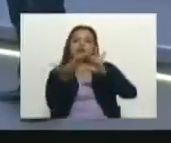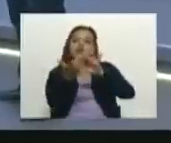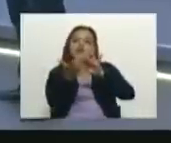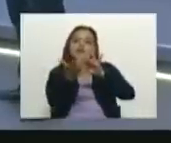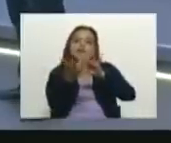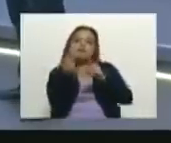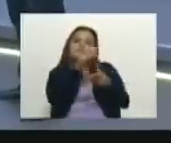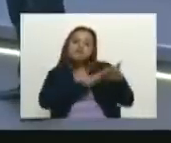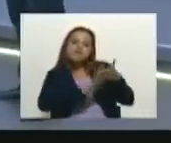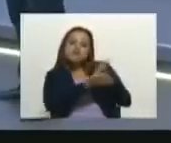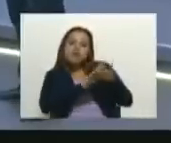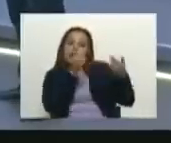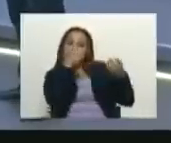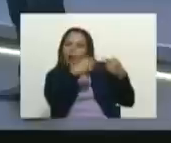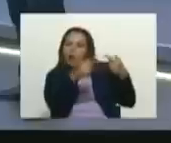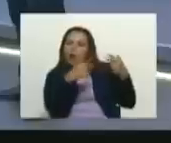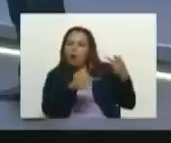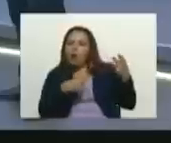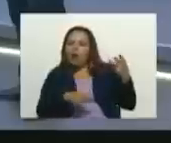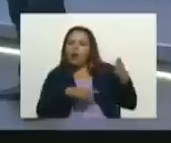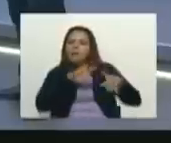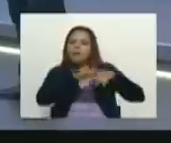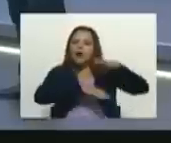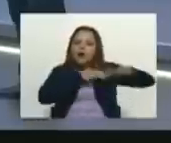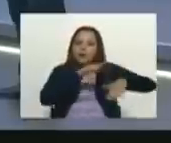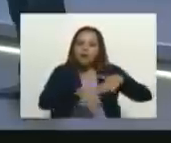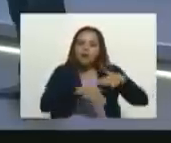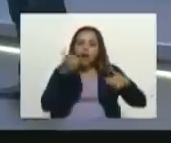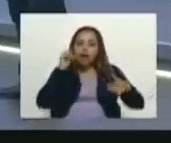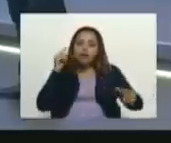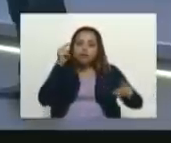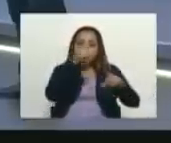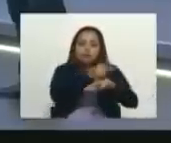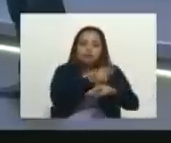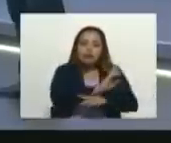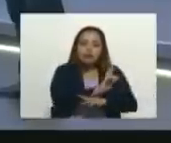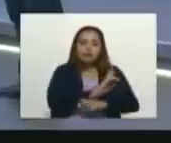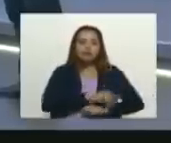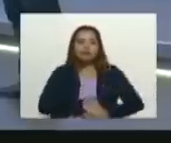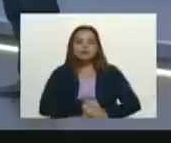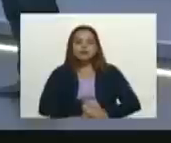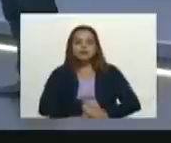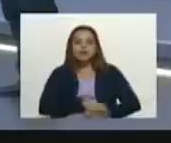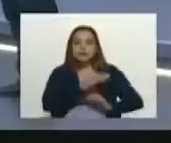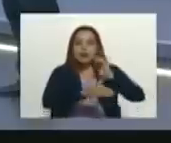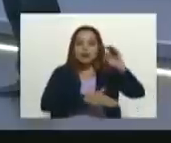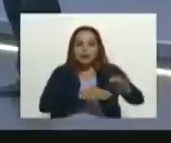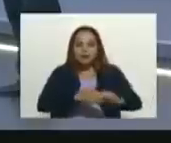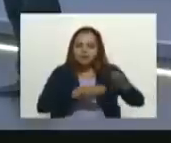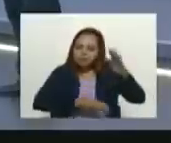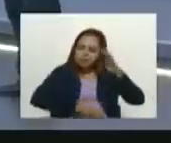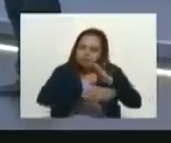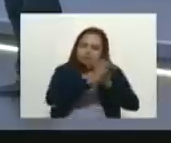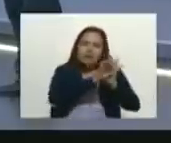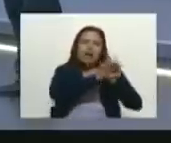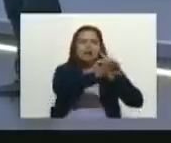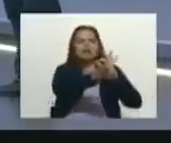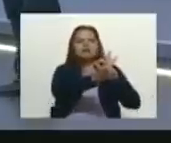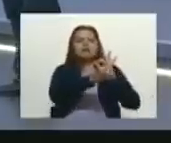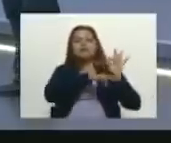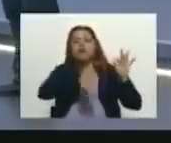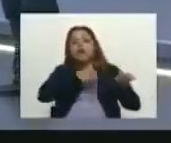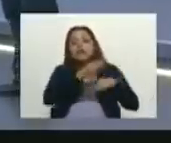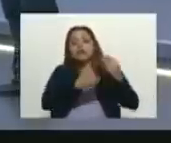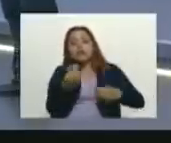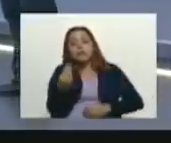resolver las cosas. Paso a paso vamos lejos, dice un dicho, ¿verdad? Paso a paso vamos lejos, y vamos haciendo